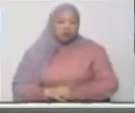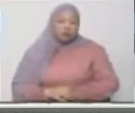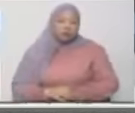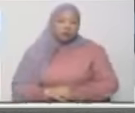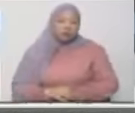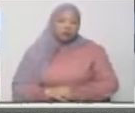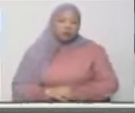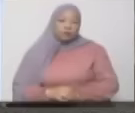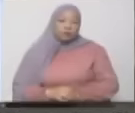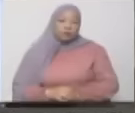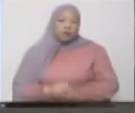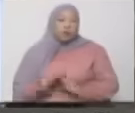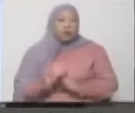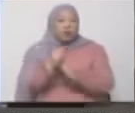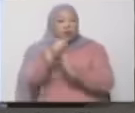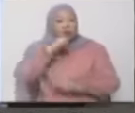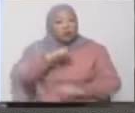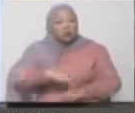Esto es nuestras cartas